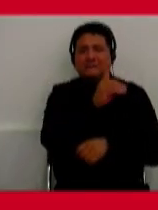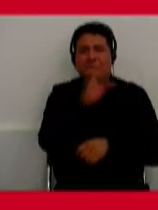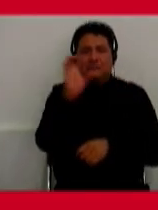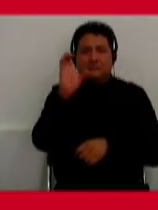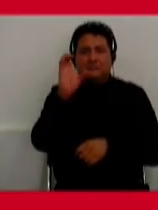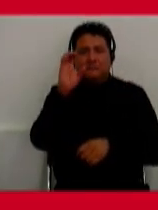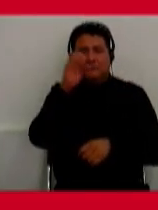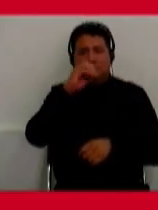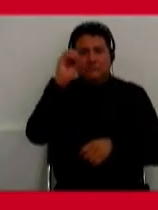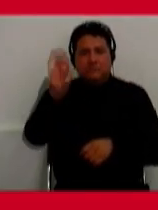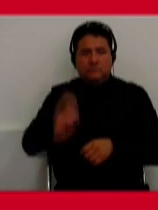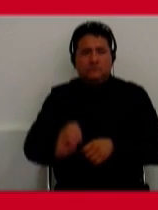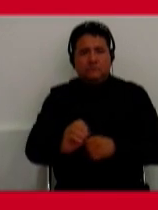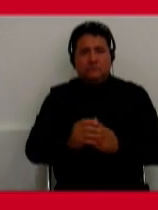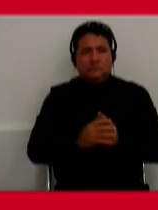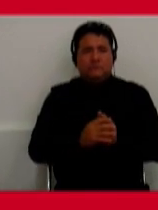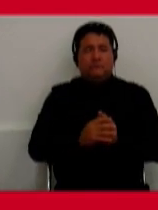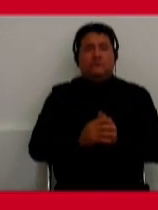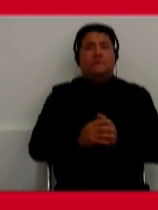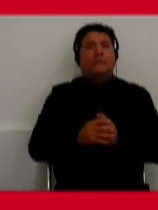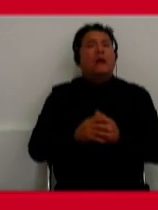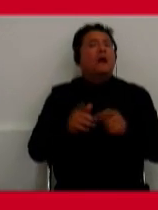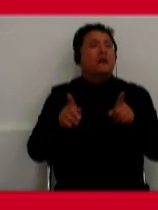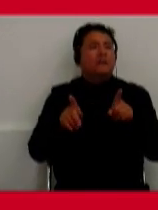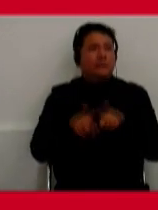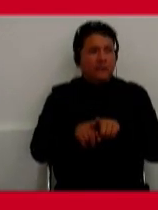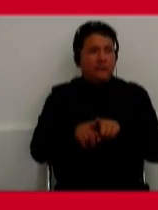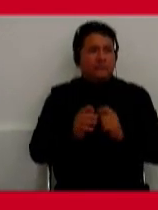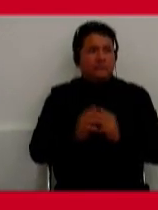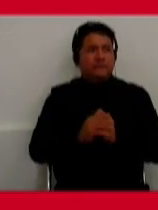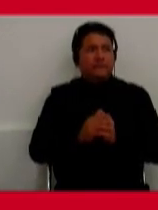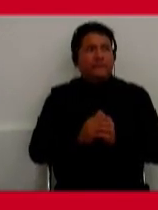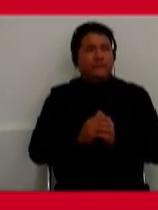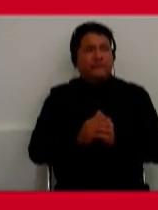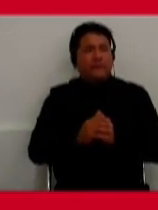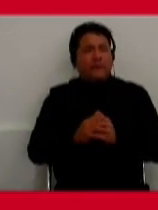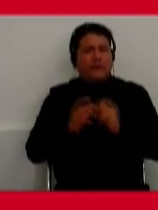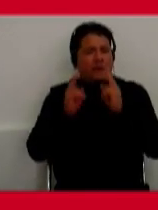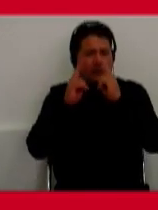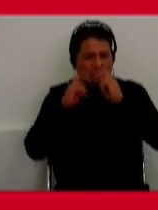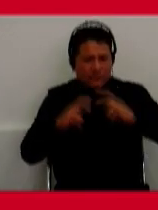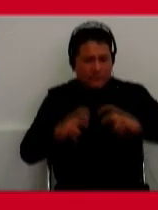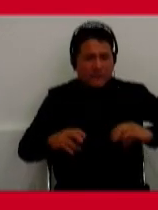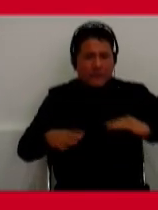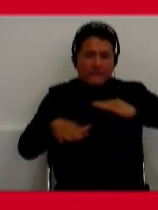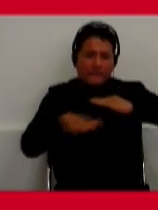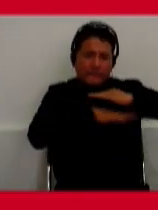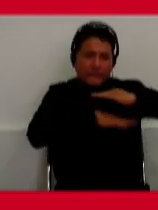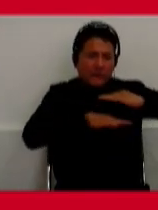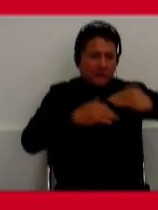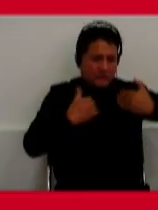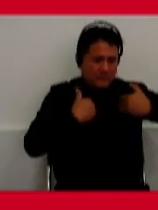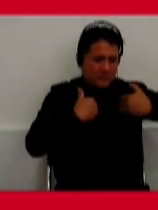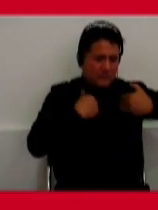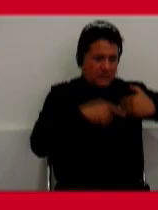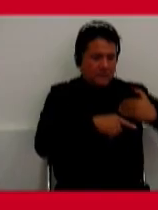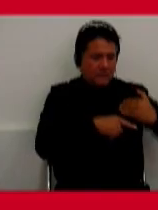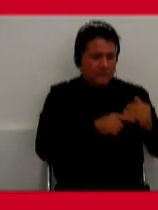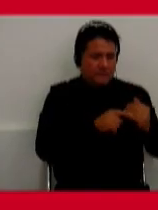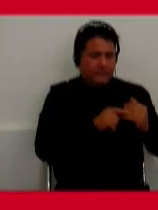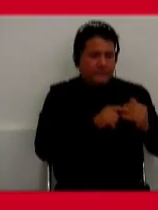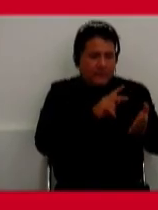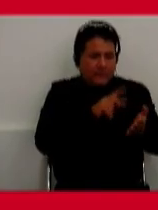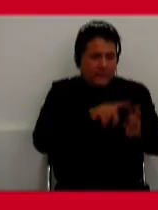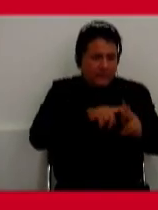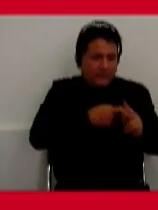geotécnico. También evaluamos en base a la matriz de riesgos que tenemos, dónde estábamos ubicados con